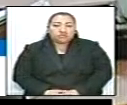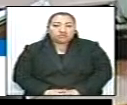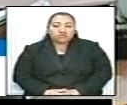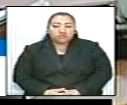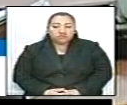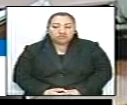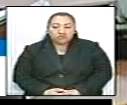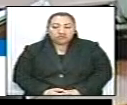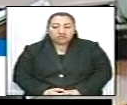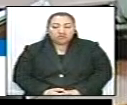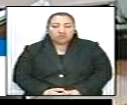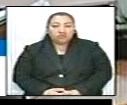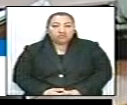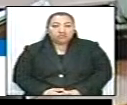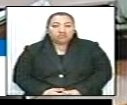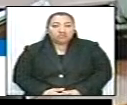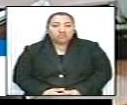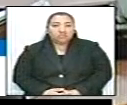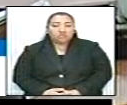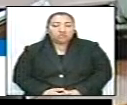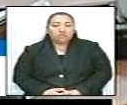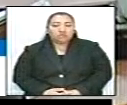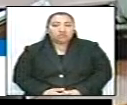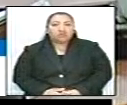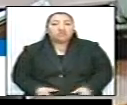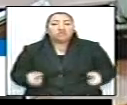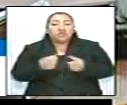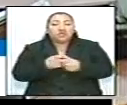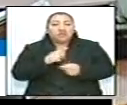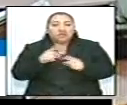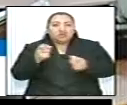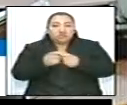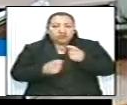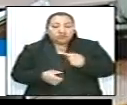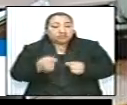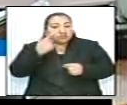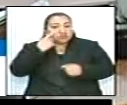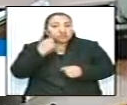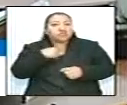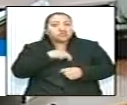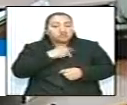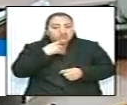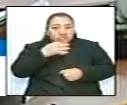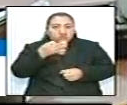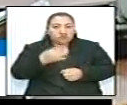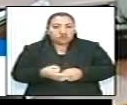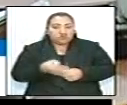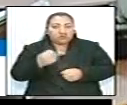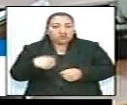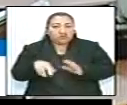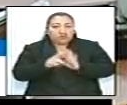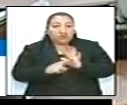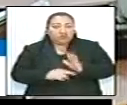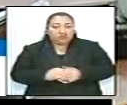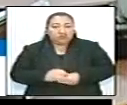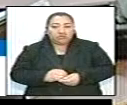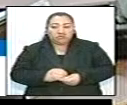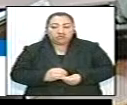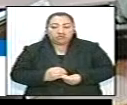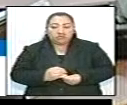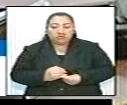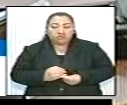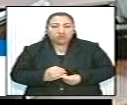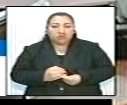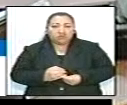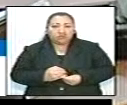comisión, porque eso nos fortalece, porque cada congresista conocemos nuestra realidad en nuestra región, y entre otros,